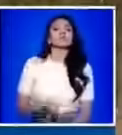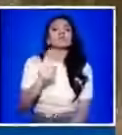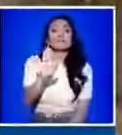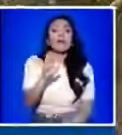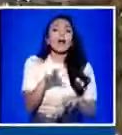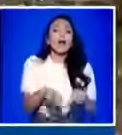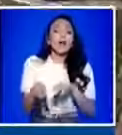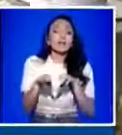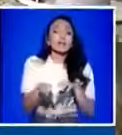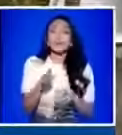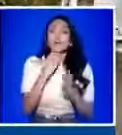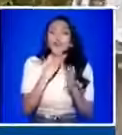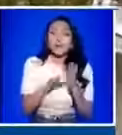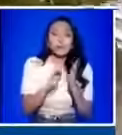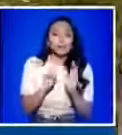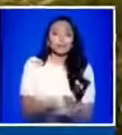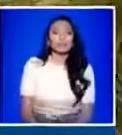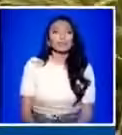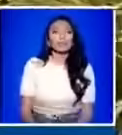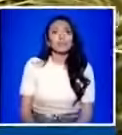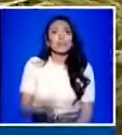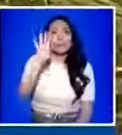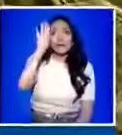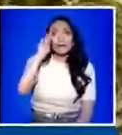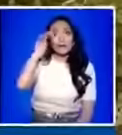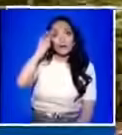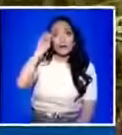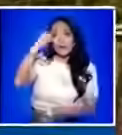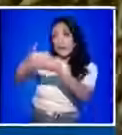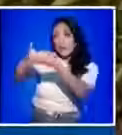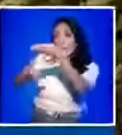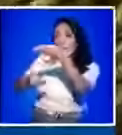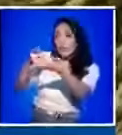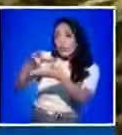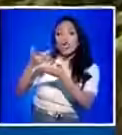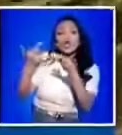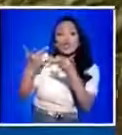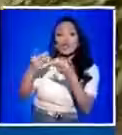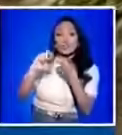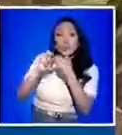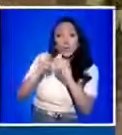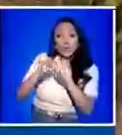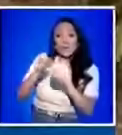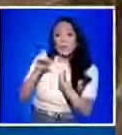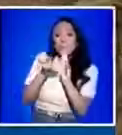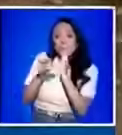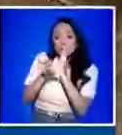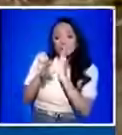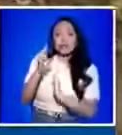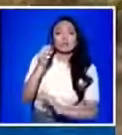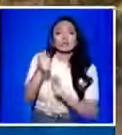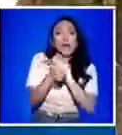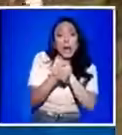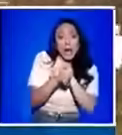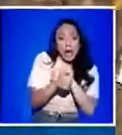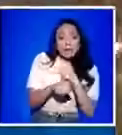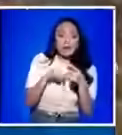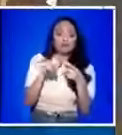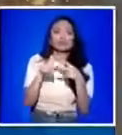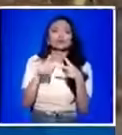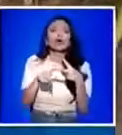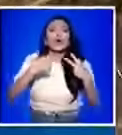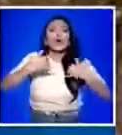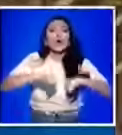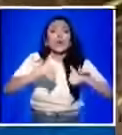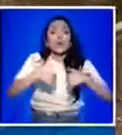por ejemplo, como mirar un documental sobre el problema de plásticos en las Islas Galápagos. Tenemos sugerencias de cómo hacer juguetes para